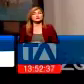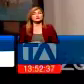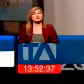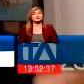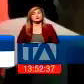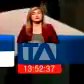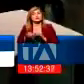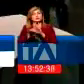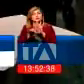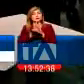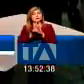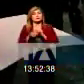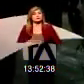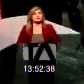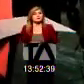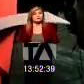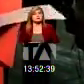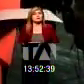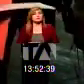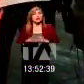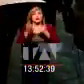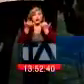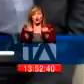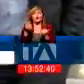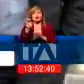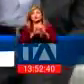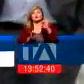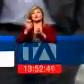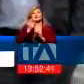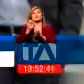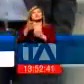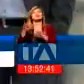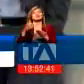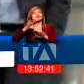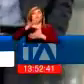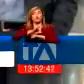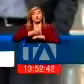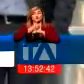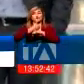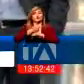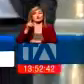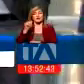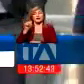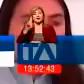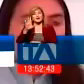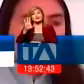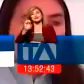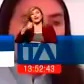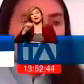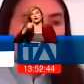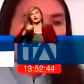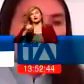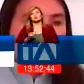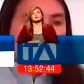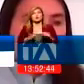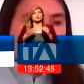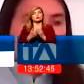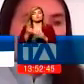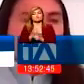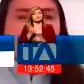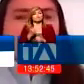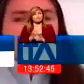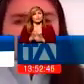en la ley. El único caso que hasta el momento ha sido calificado por el CAL es el de Karina Arteaga. Este comité no puede actuar de